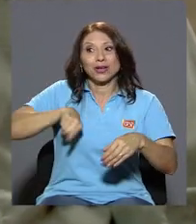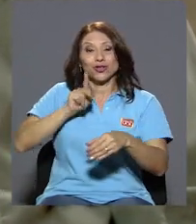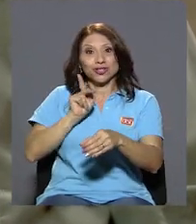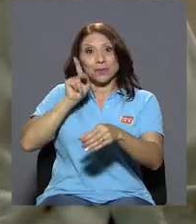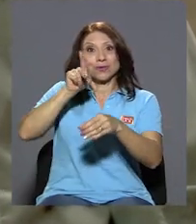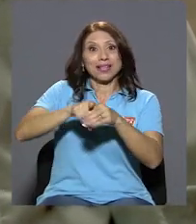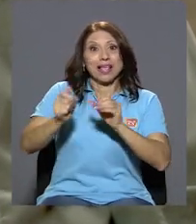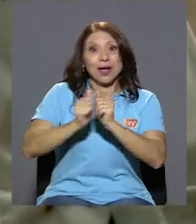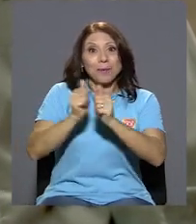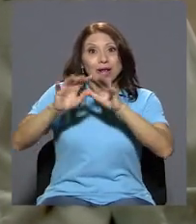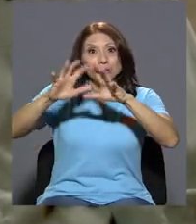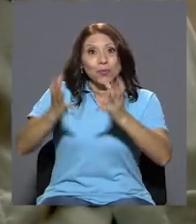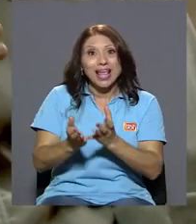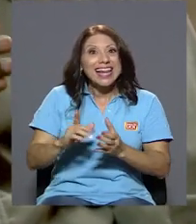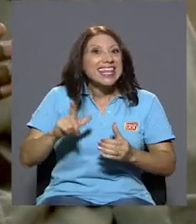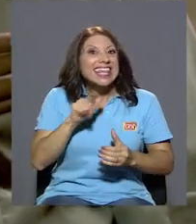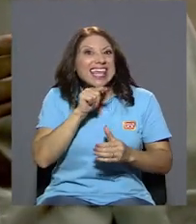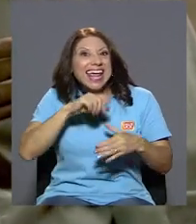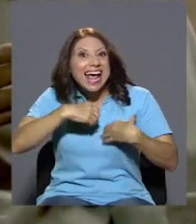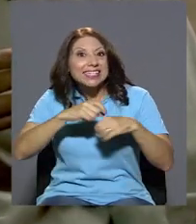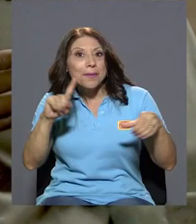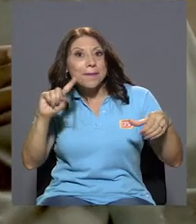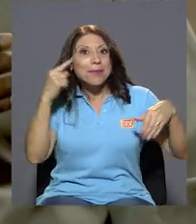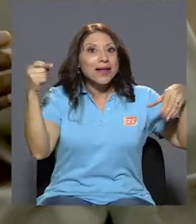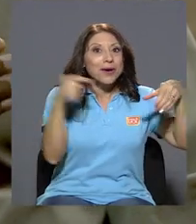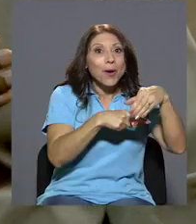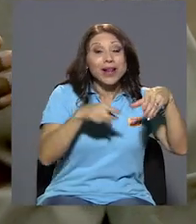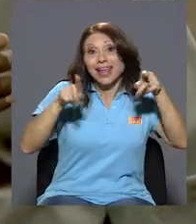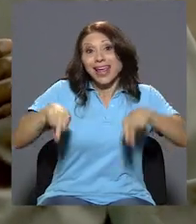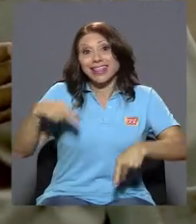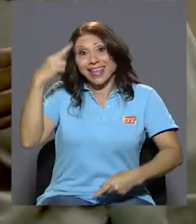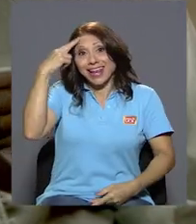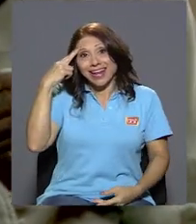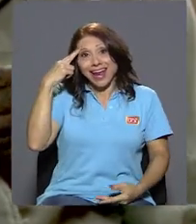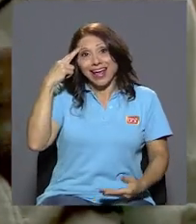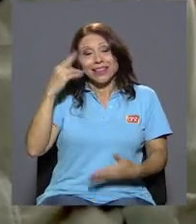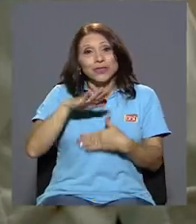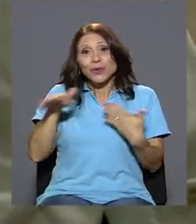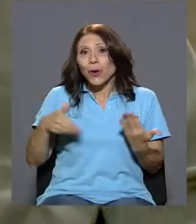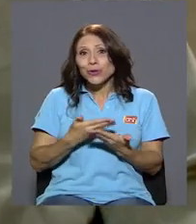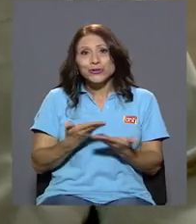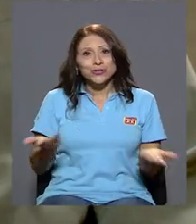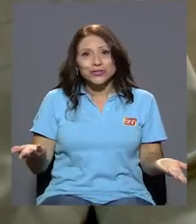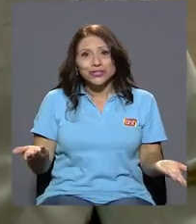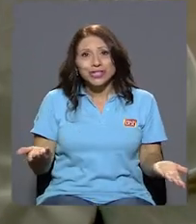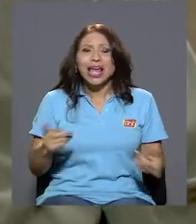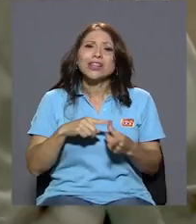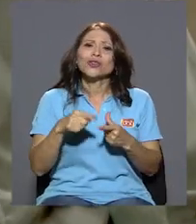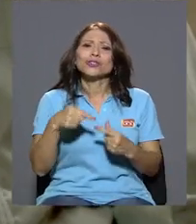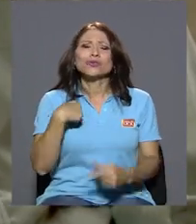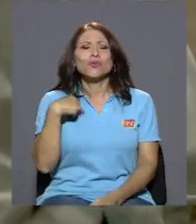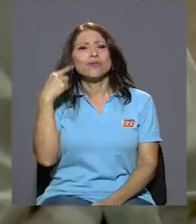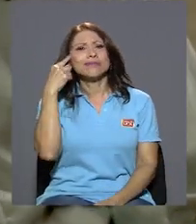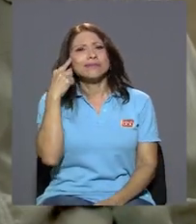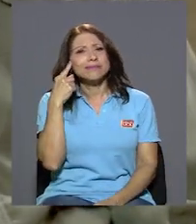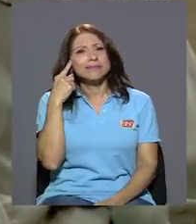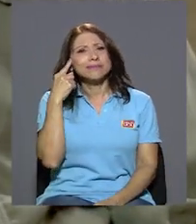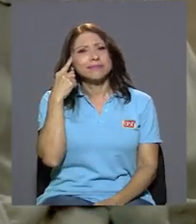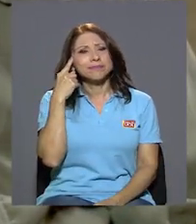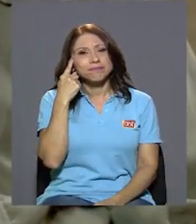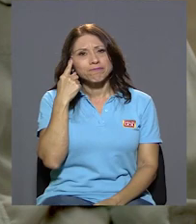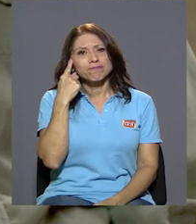en mundial lo haga notado a gente negra todos entonces uno se queda